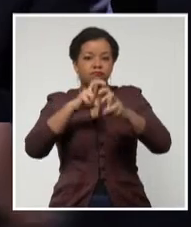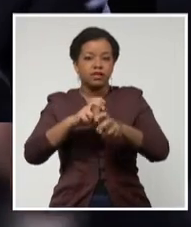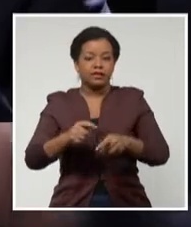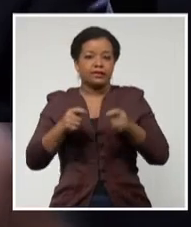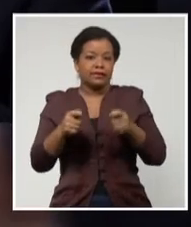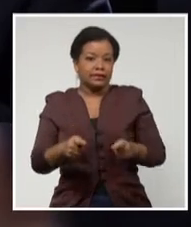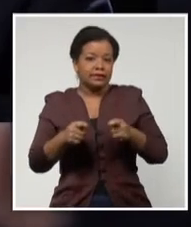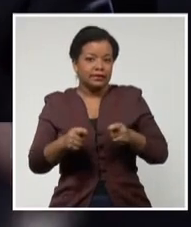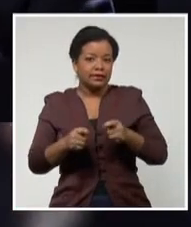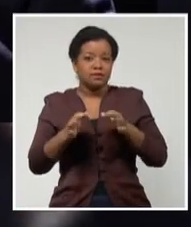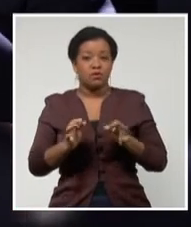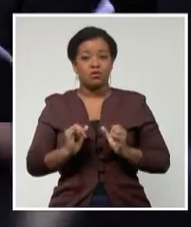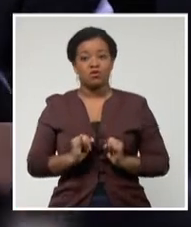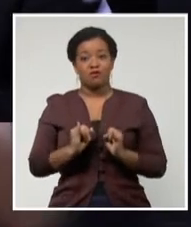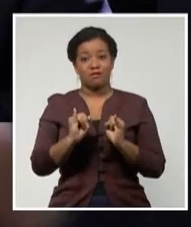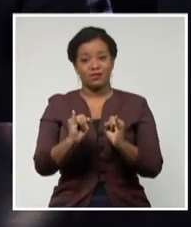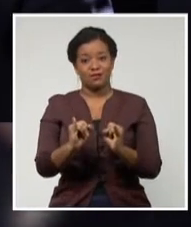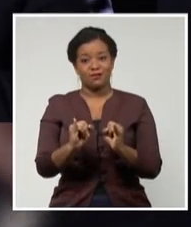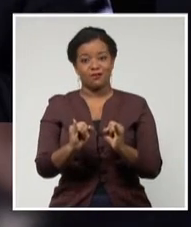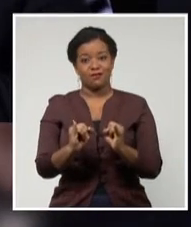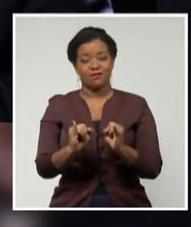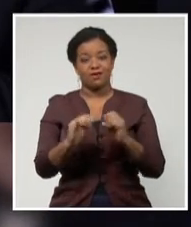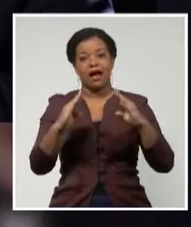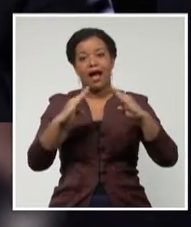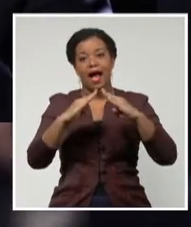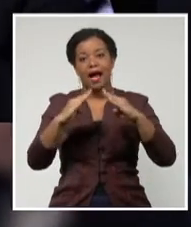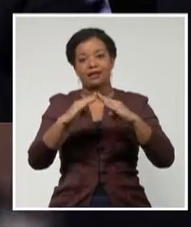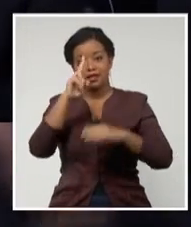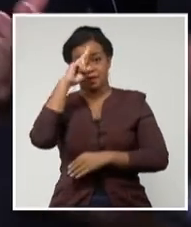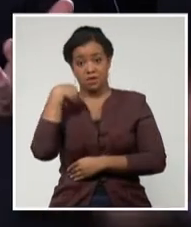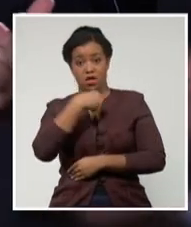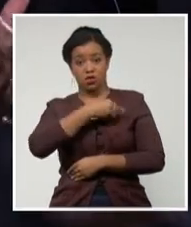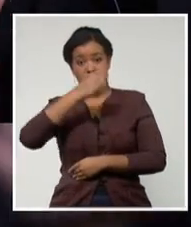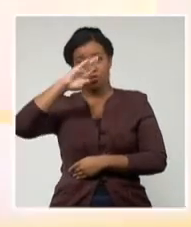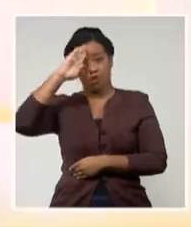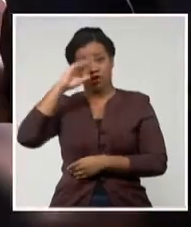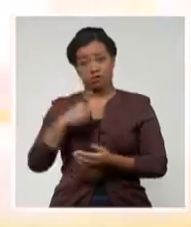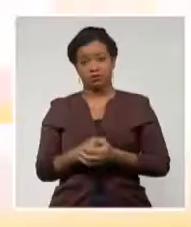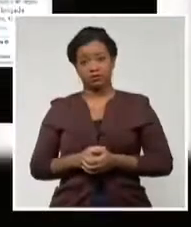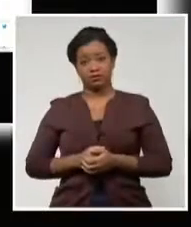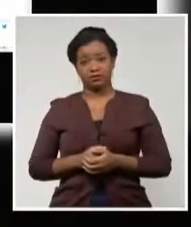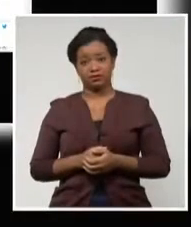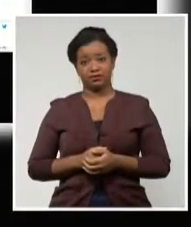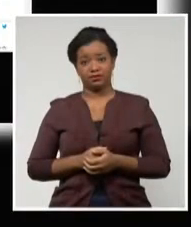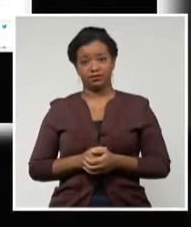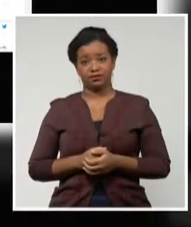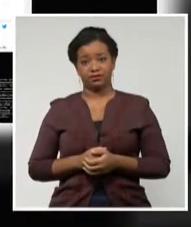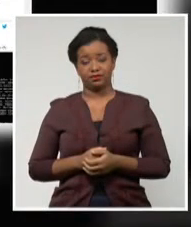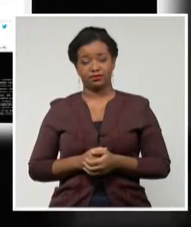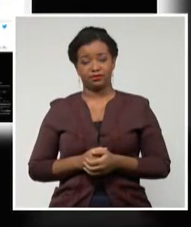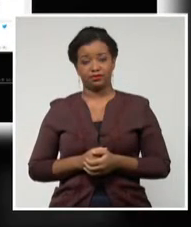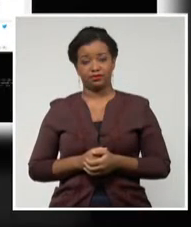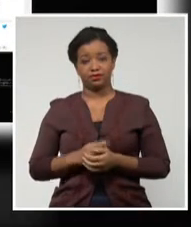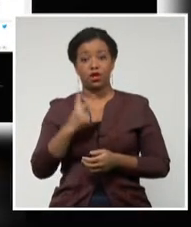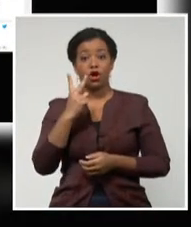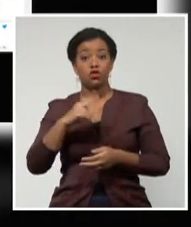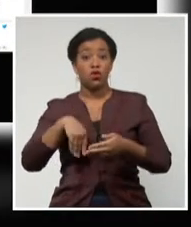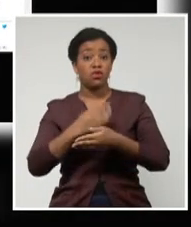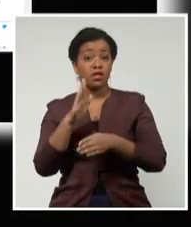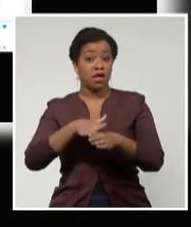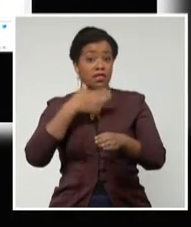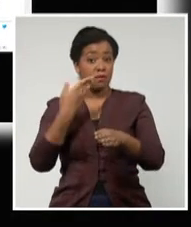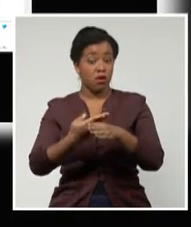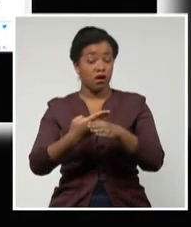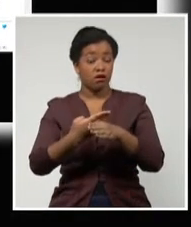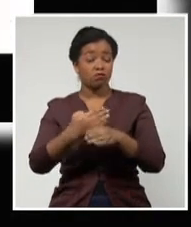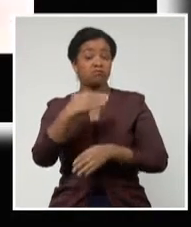registros corporales en las viviendas de los médicos cubanos. Usaron todo tipo de pretextos. 2 días después, fuerzas militares